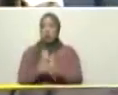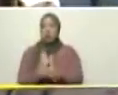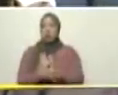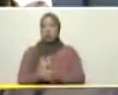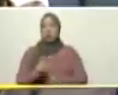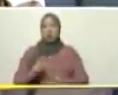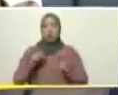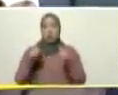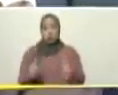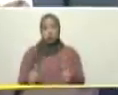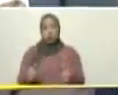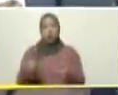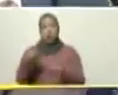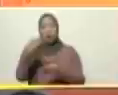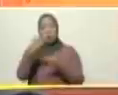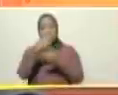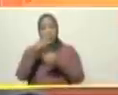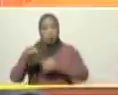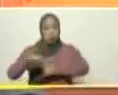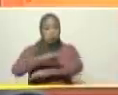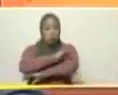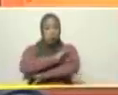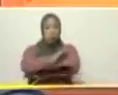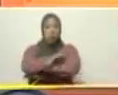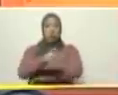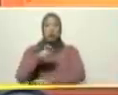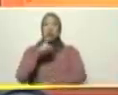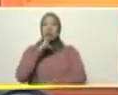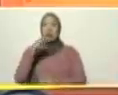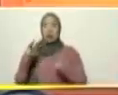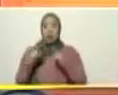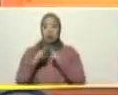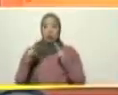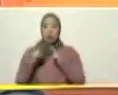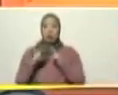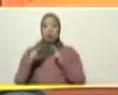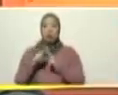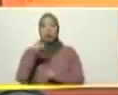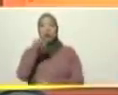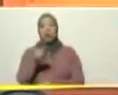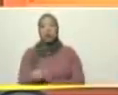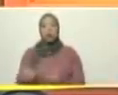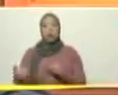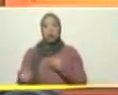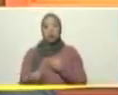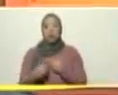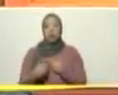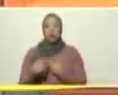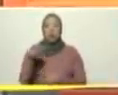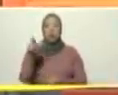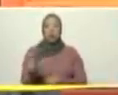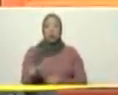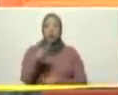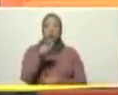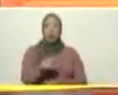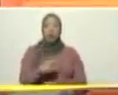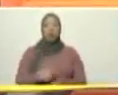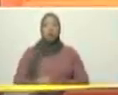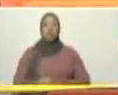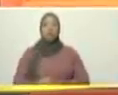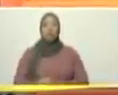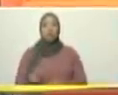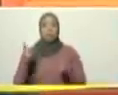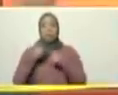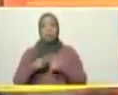pieza de arqueología, lamentablemente no es un golpe que quedó en el pasado, sino que se fue prolongando y perpetrando en